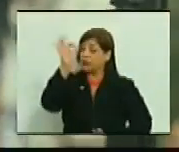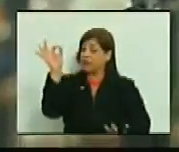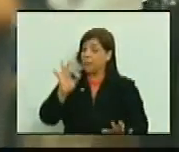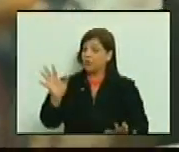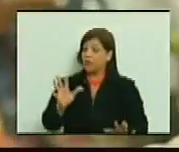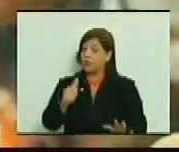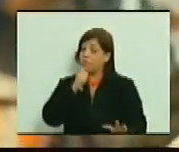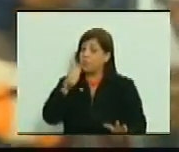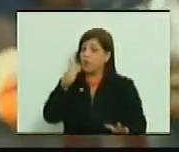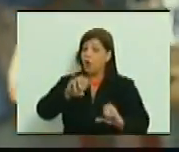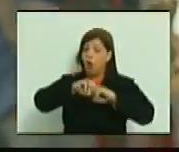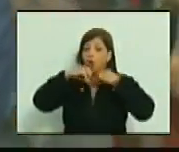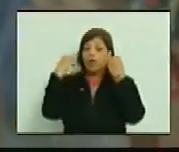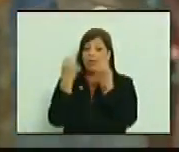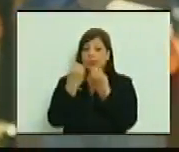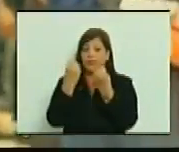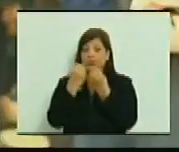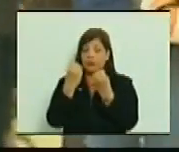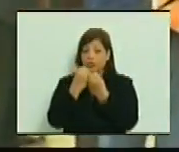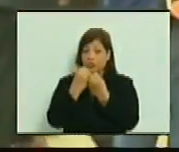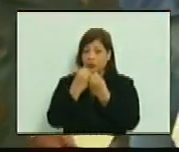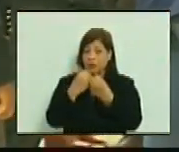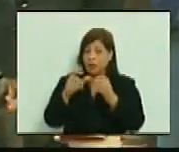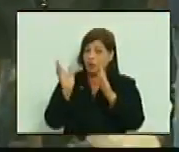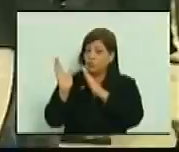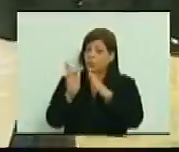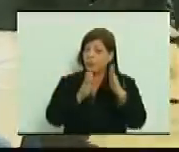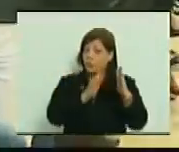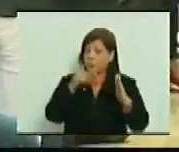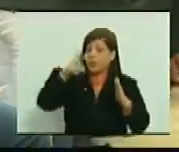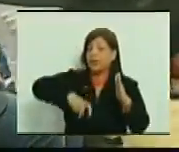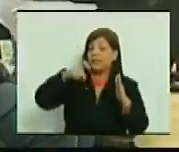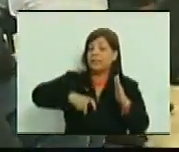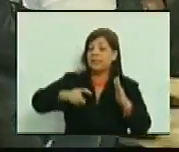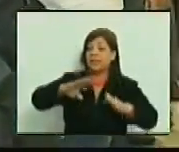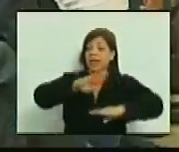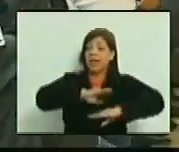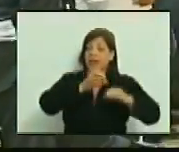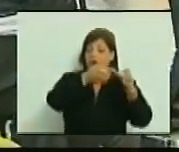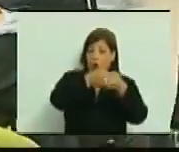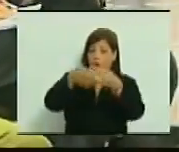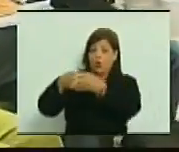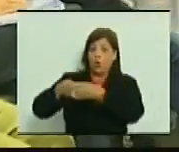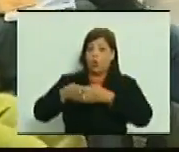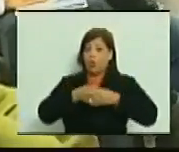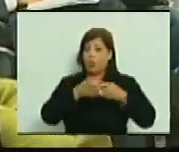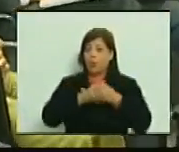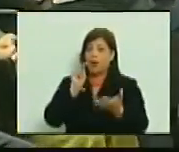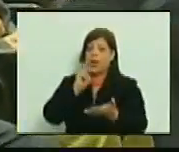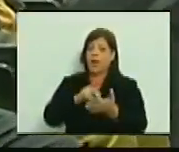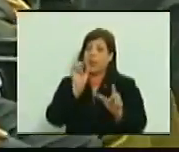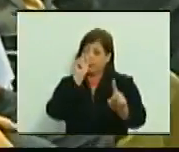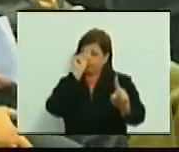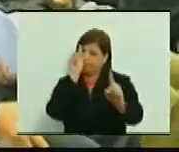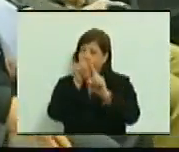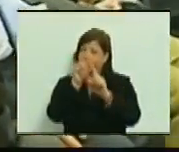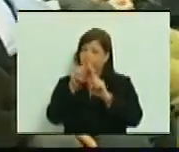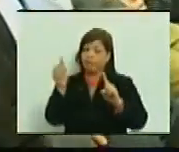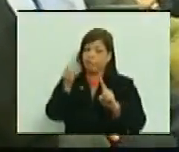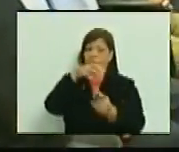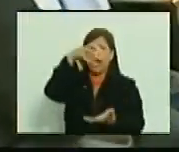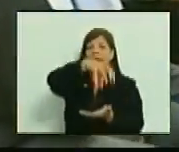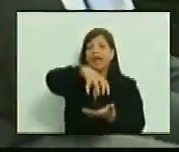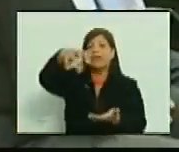de una organización racional adaptada a las necesidades sectoriales y a las particularidades